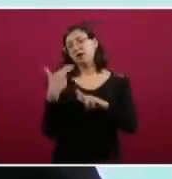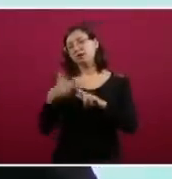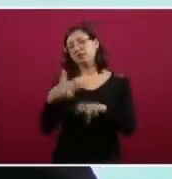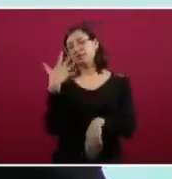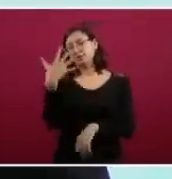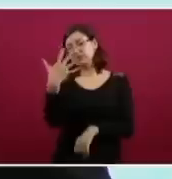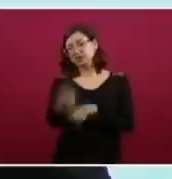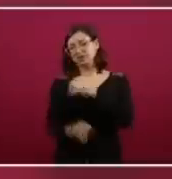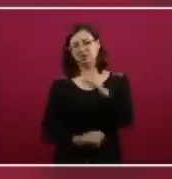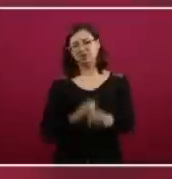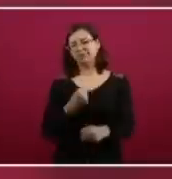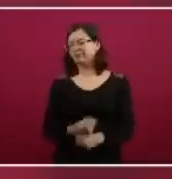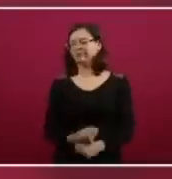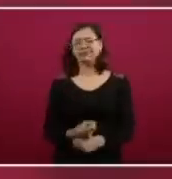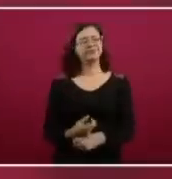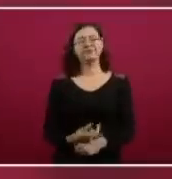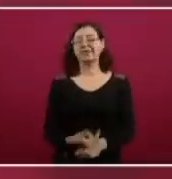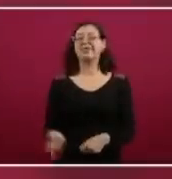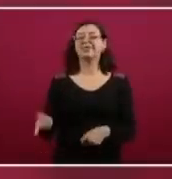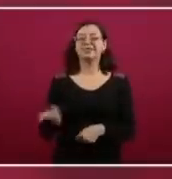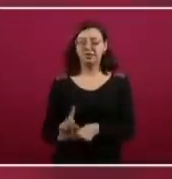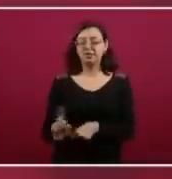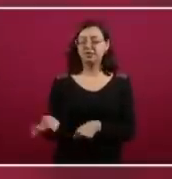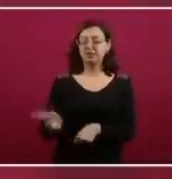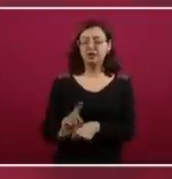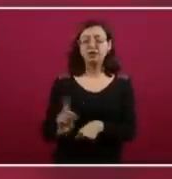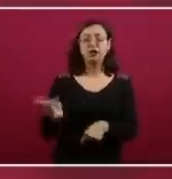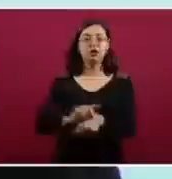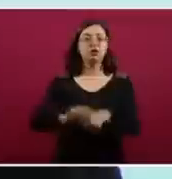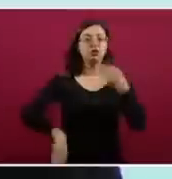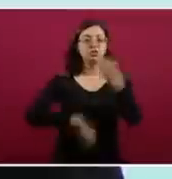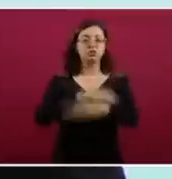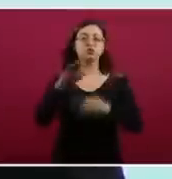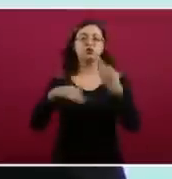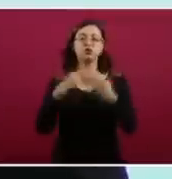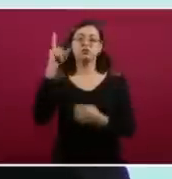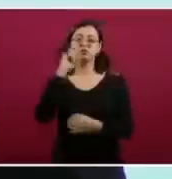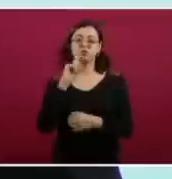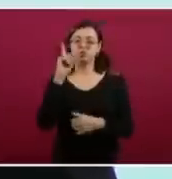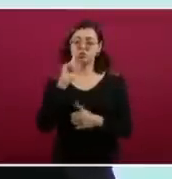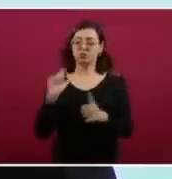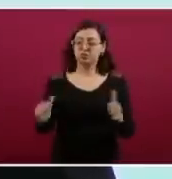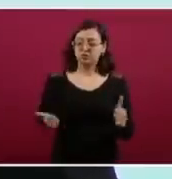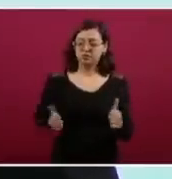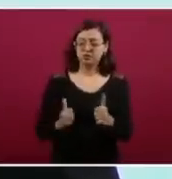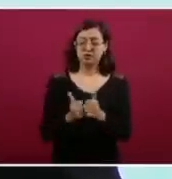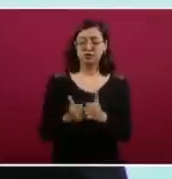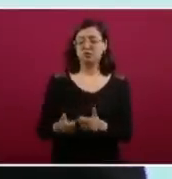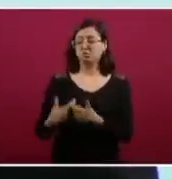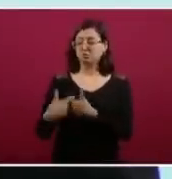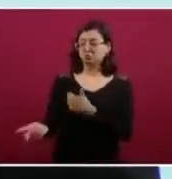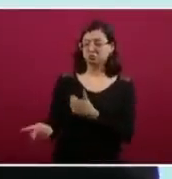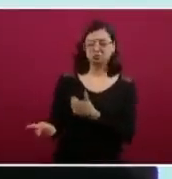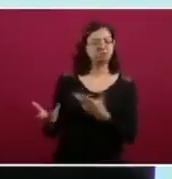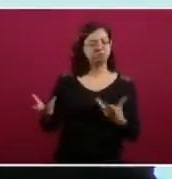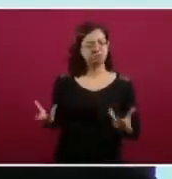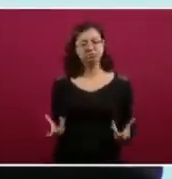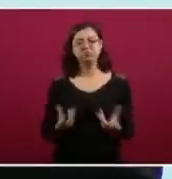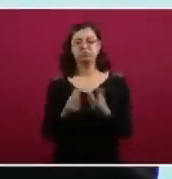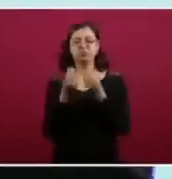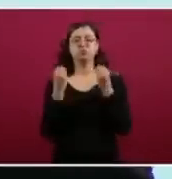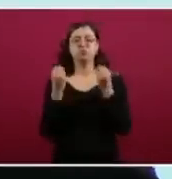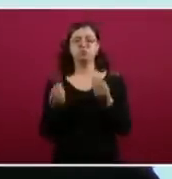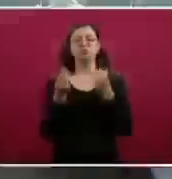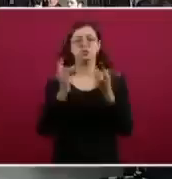haremos día a día hasta no dejar a ninguna mujer atrás y a ninguna mujer fuera. Muchas gracias